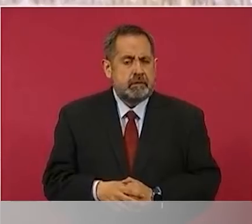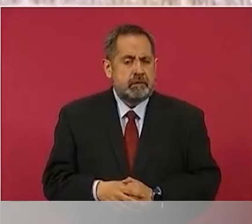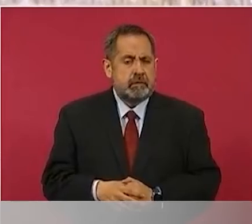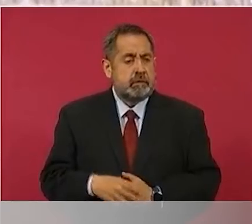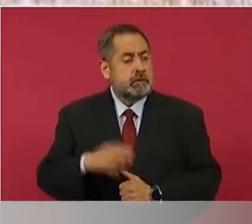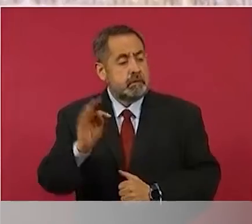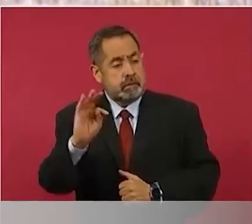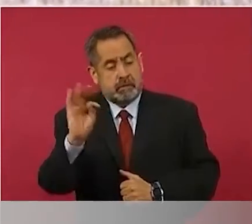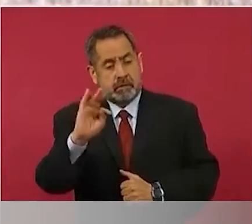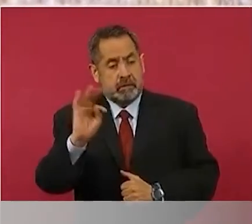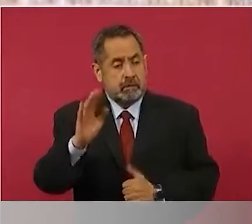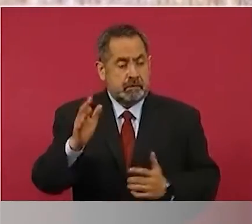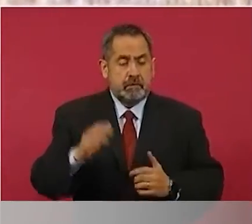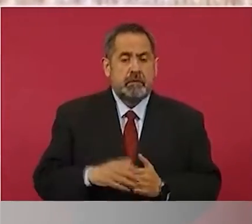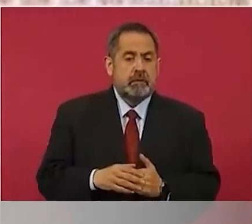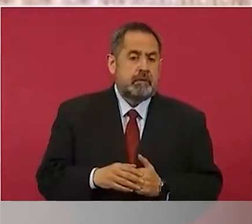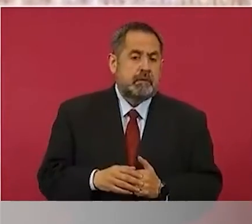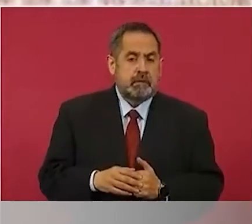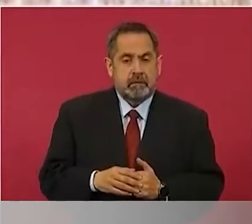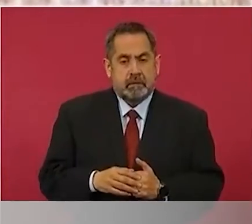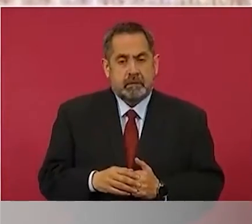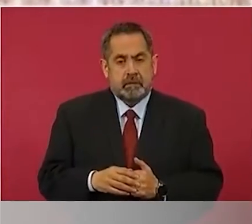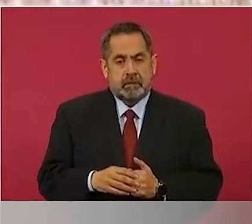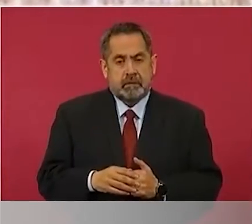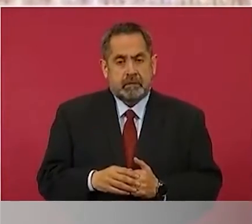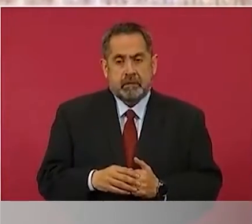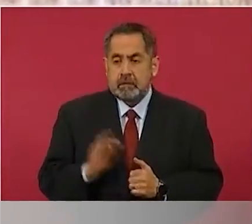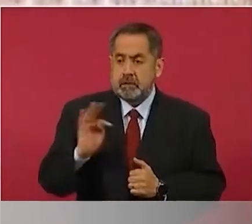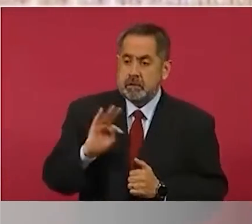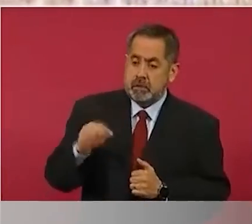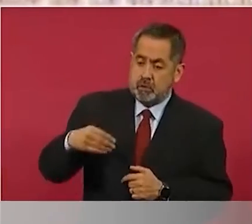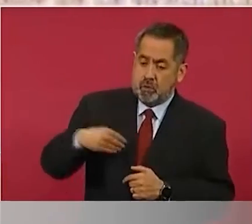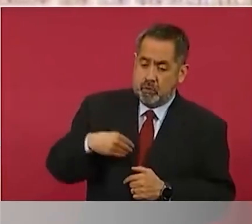Puede ser que no sea culpable,